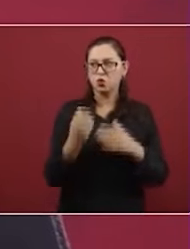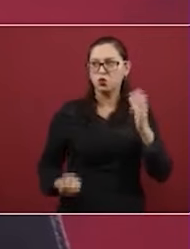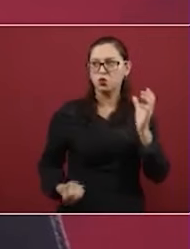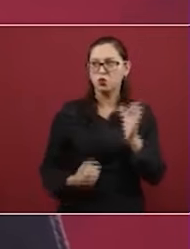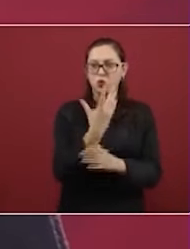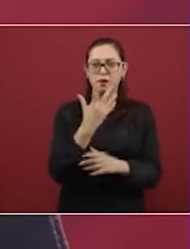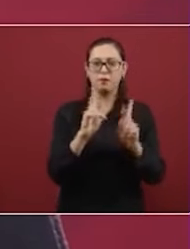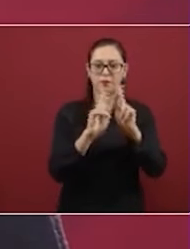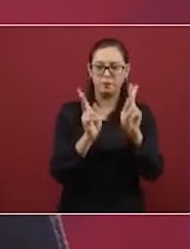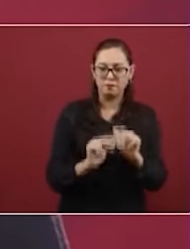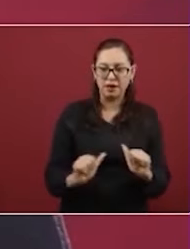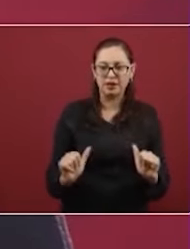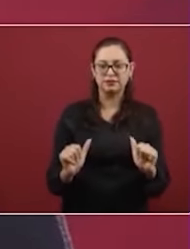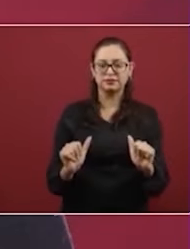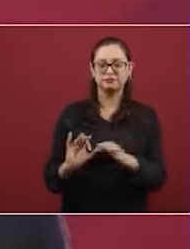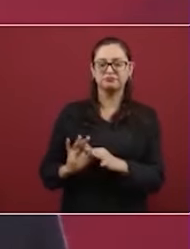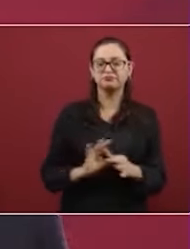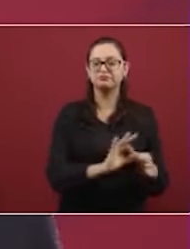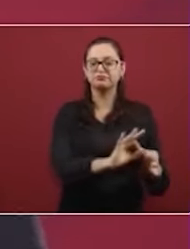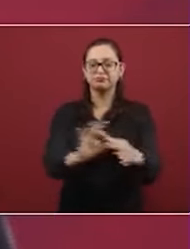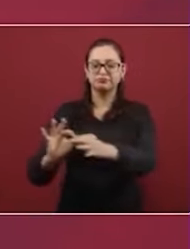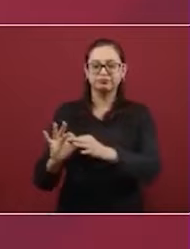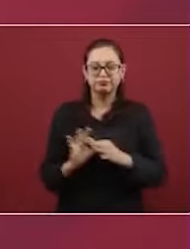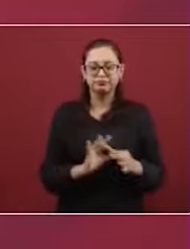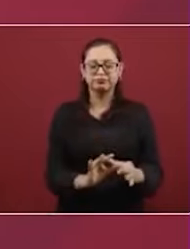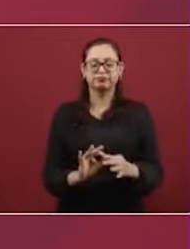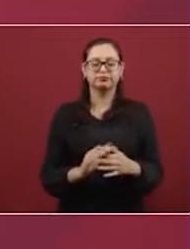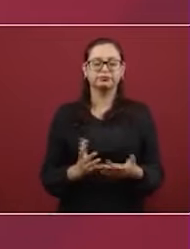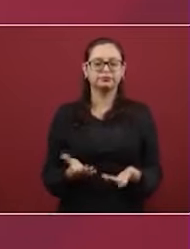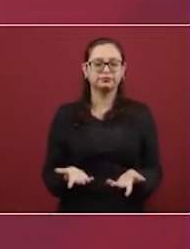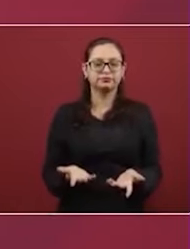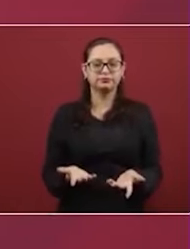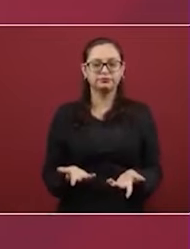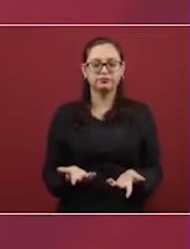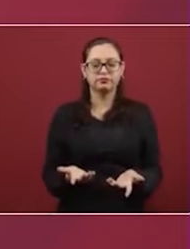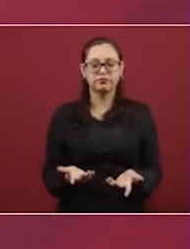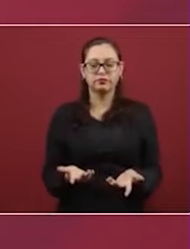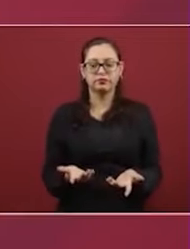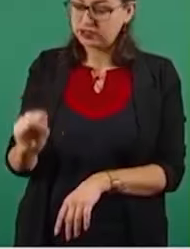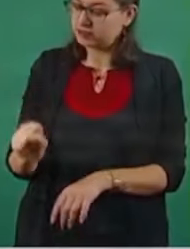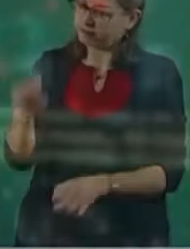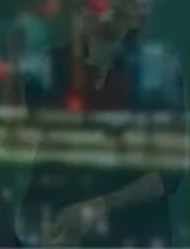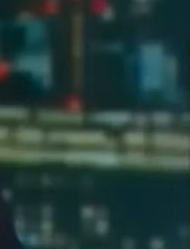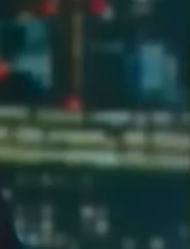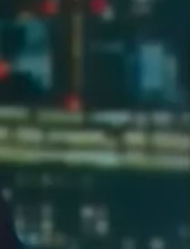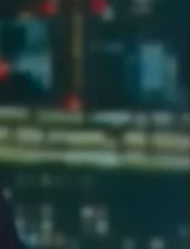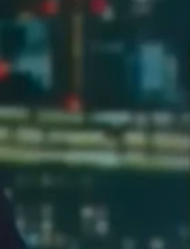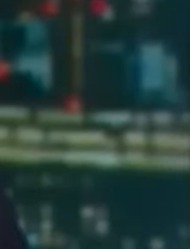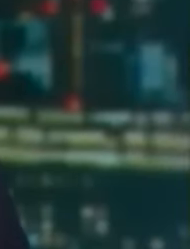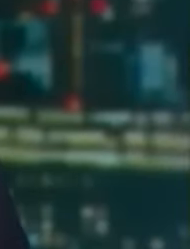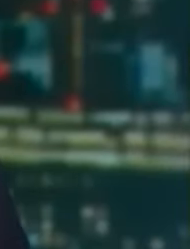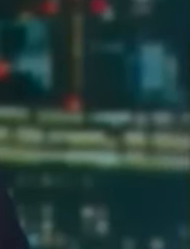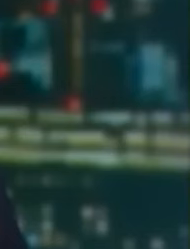La Libertad Avanza, Javier Milei, quien ha realizado comentarios en contra del Papa Francisco. Milei está hasta en contra del